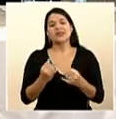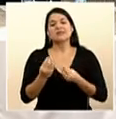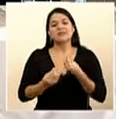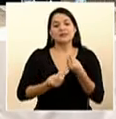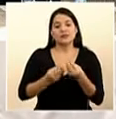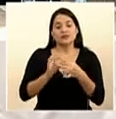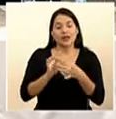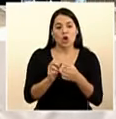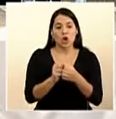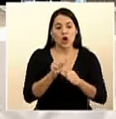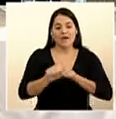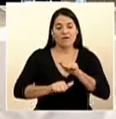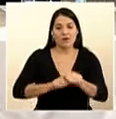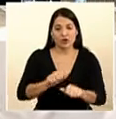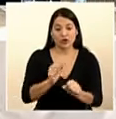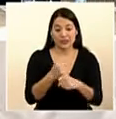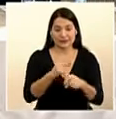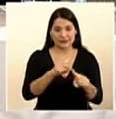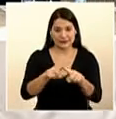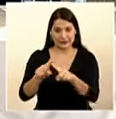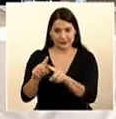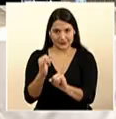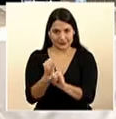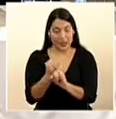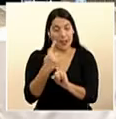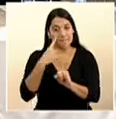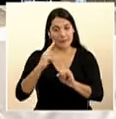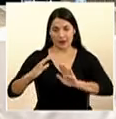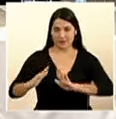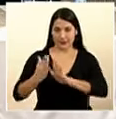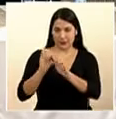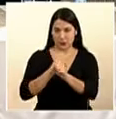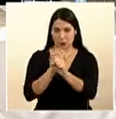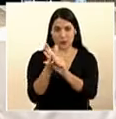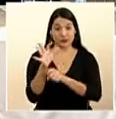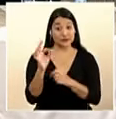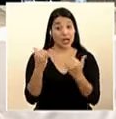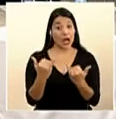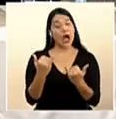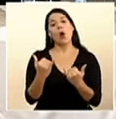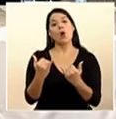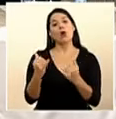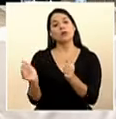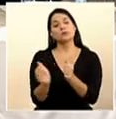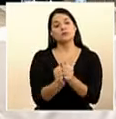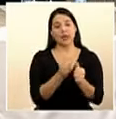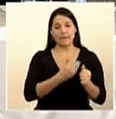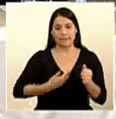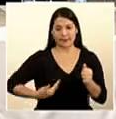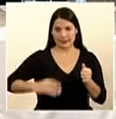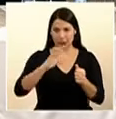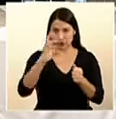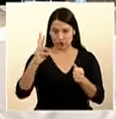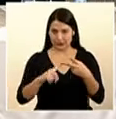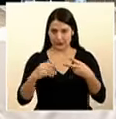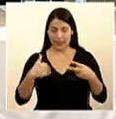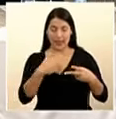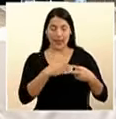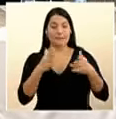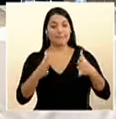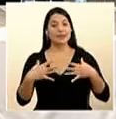la emergencia por el coi 19 en esta conferencia nos acompaña el señor presidente de la república don carlos alvarado el señor ministro de